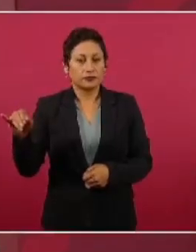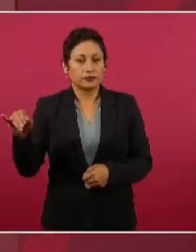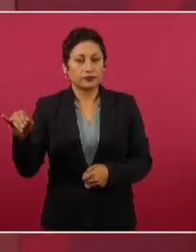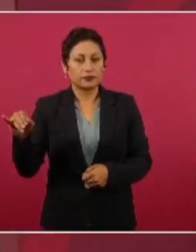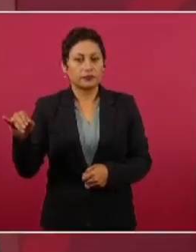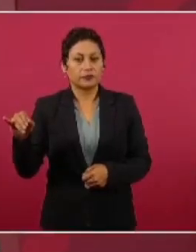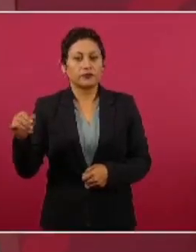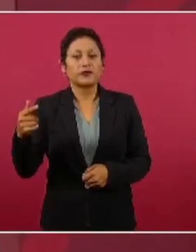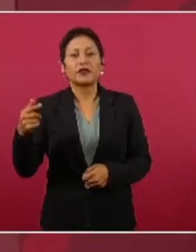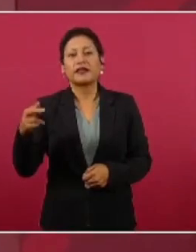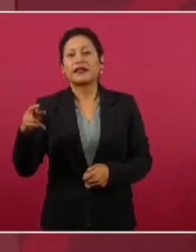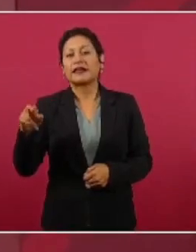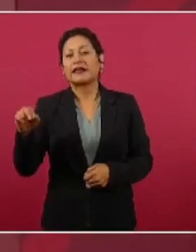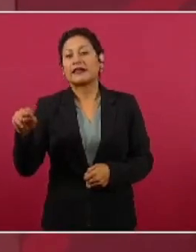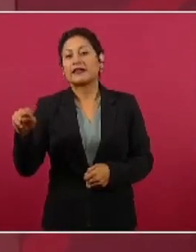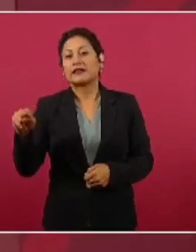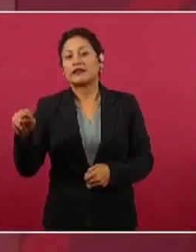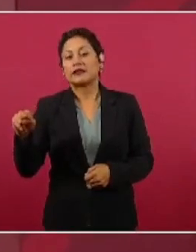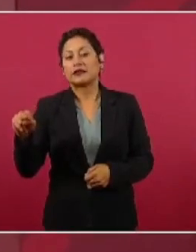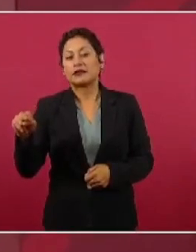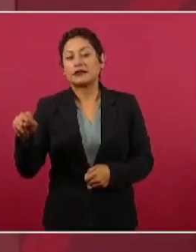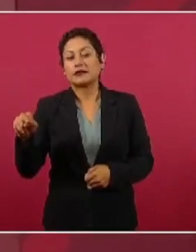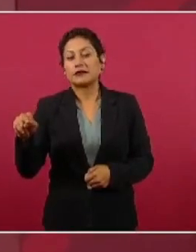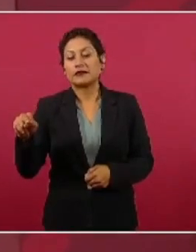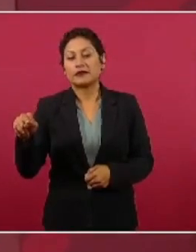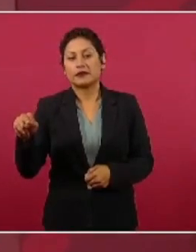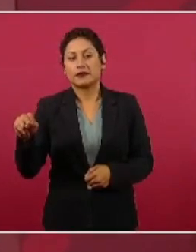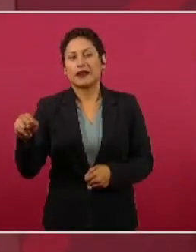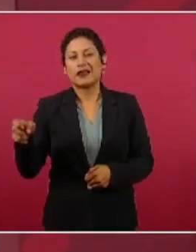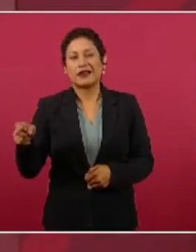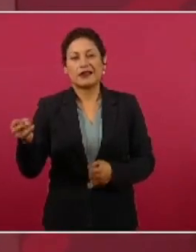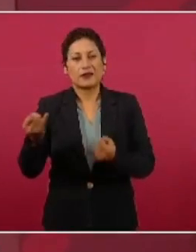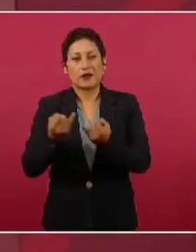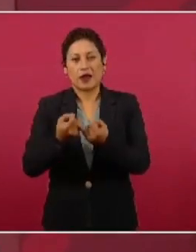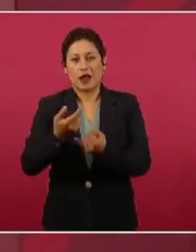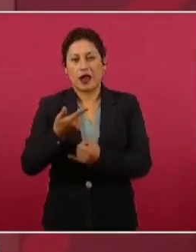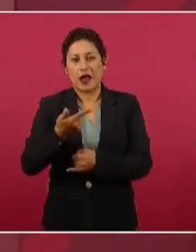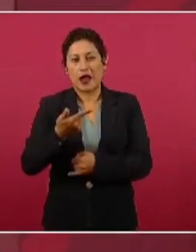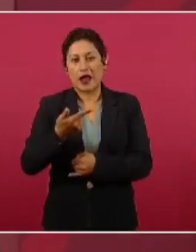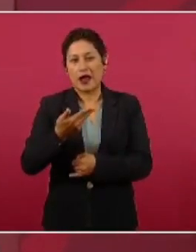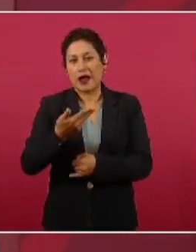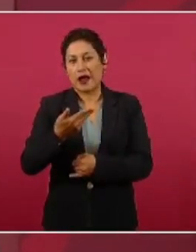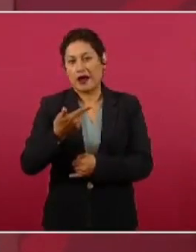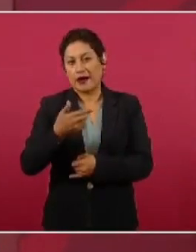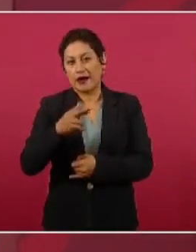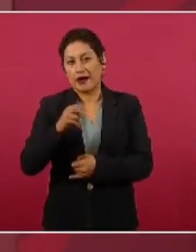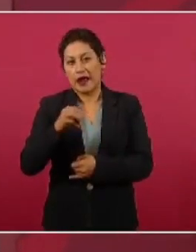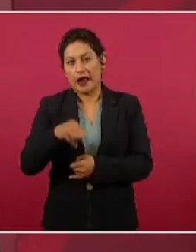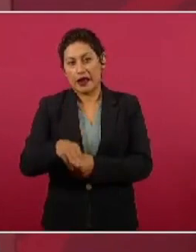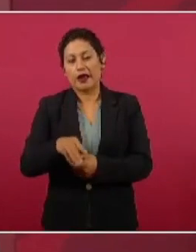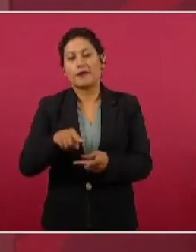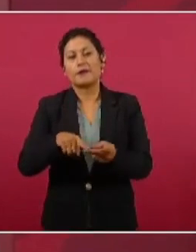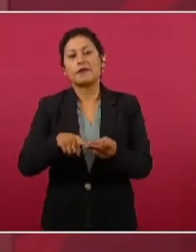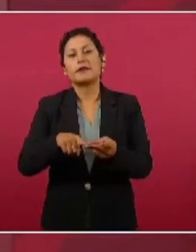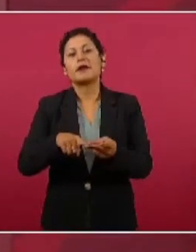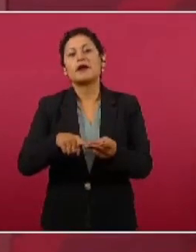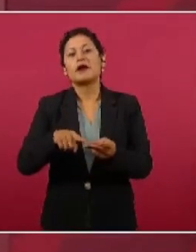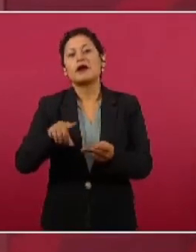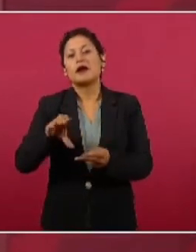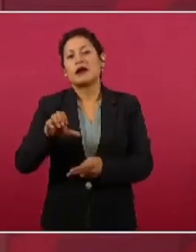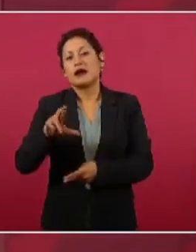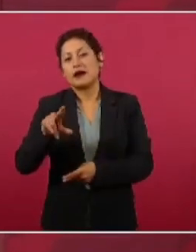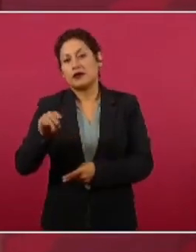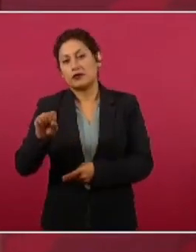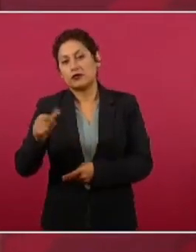Green, así como Graham Green y como Carlos Green, pero otros son